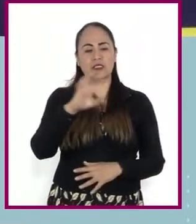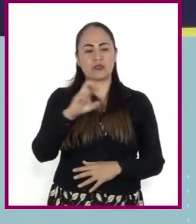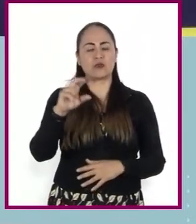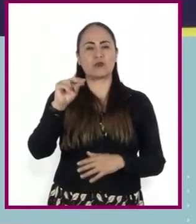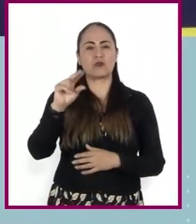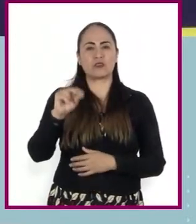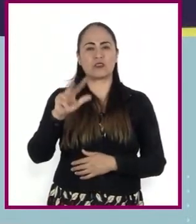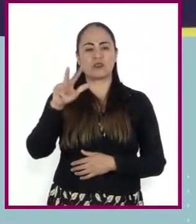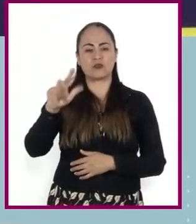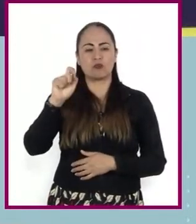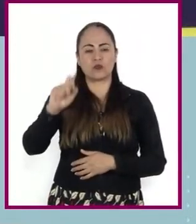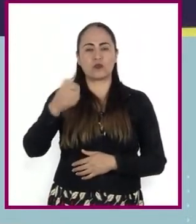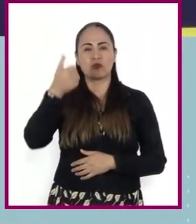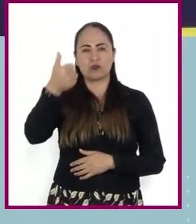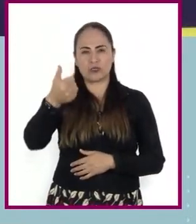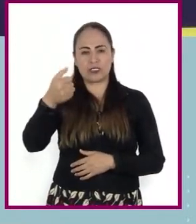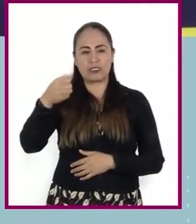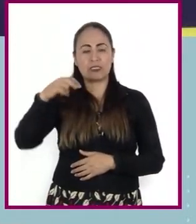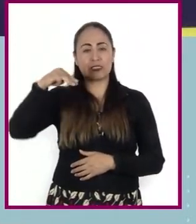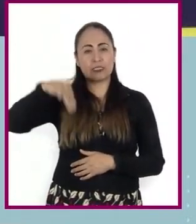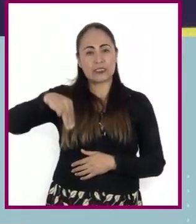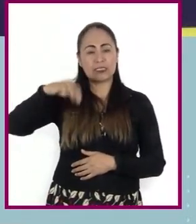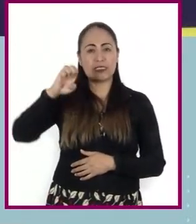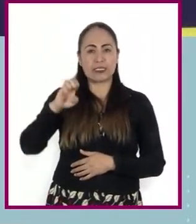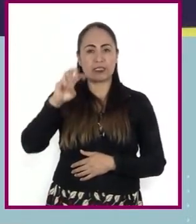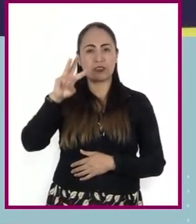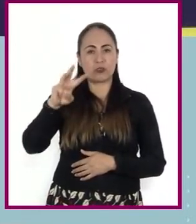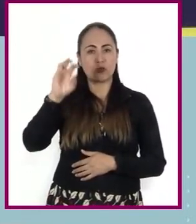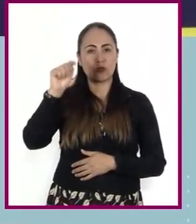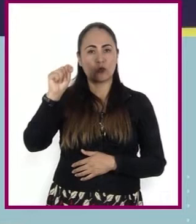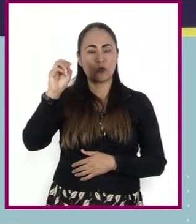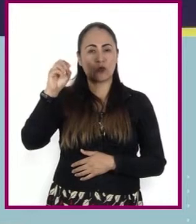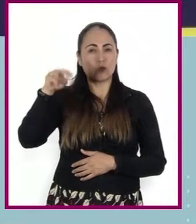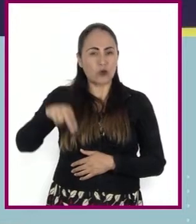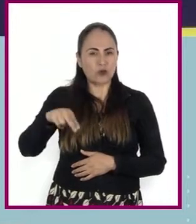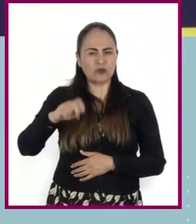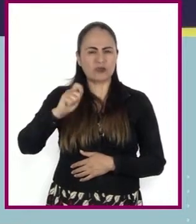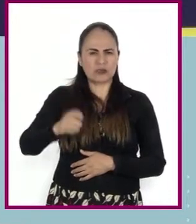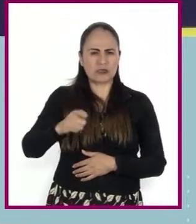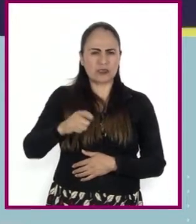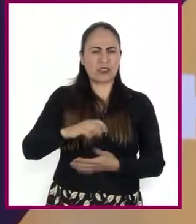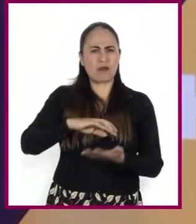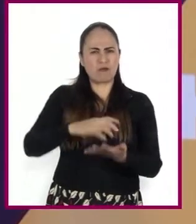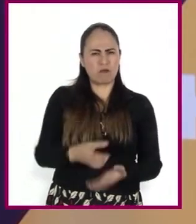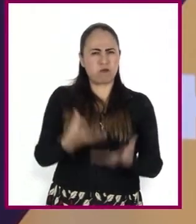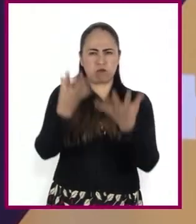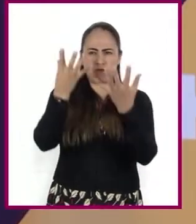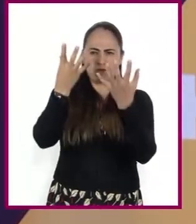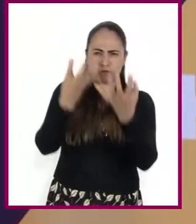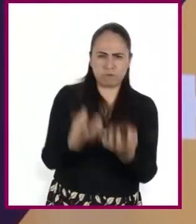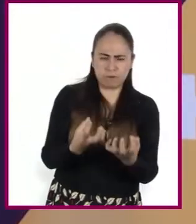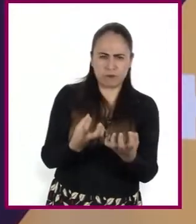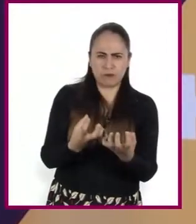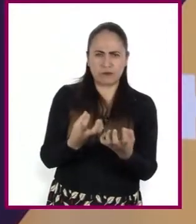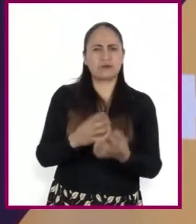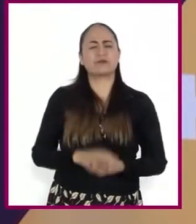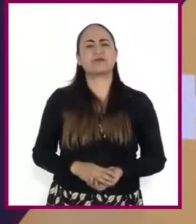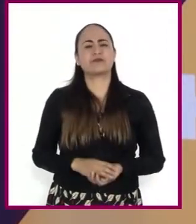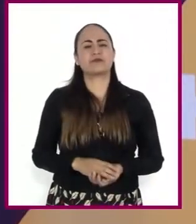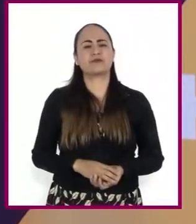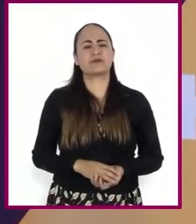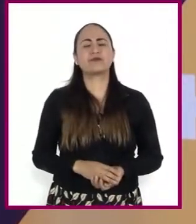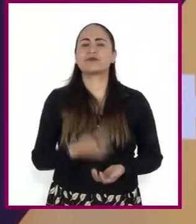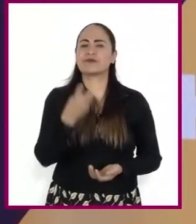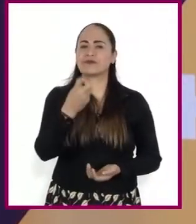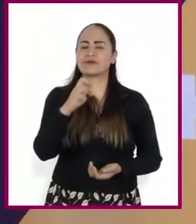588.6 newtons, porque el peso es una fuerza de atracción y las fuerzas se miden en newtons. Muy bien. Qué bueno